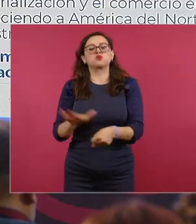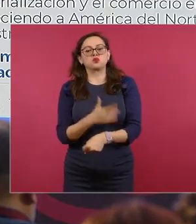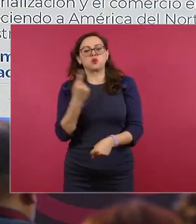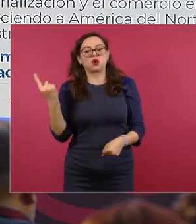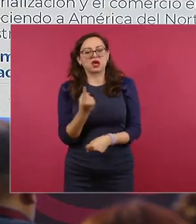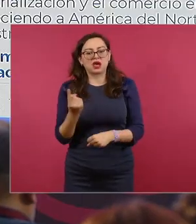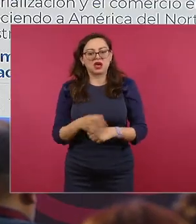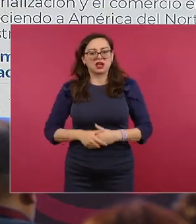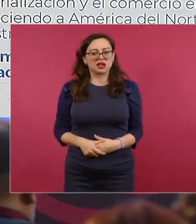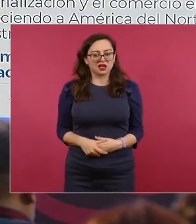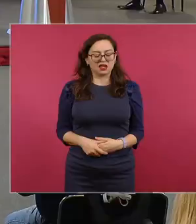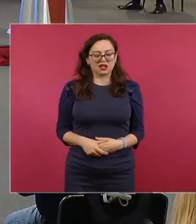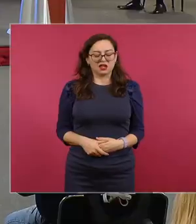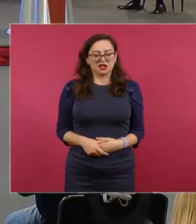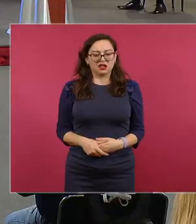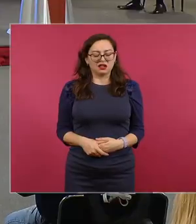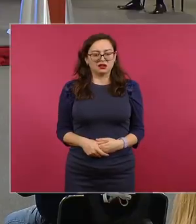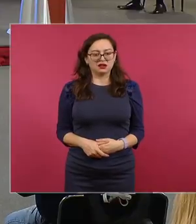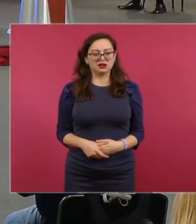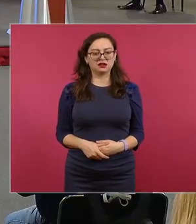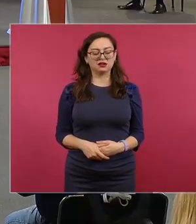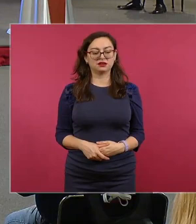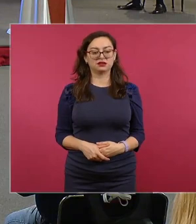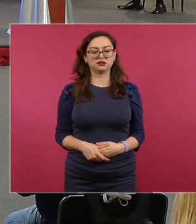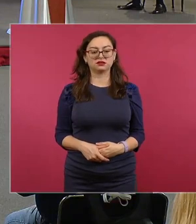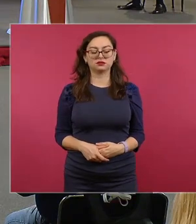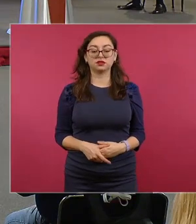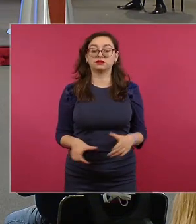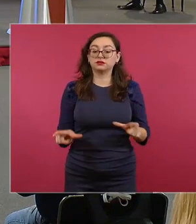como estrategia política un bloqueo